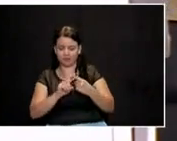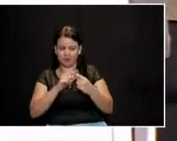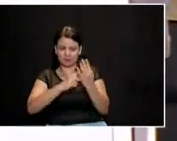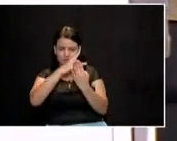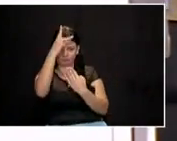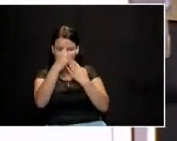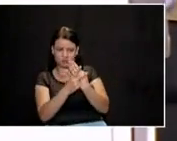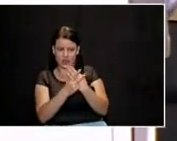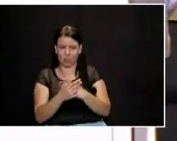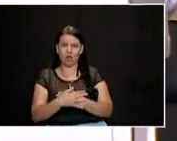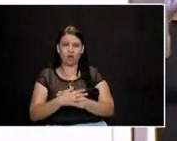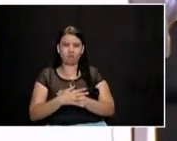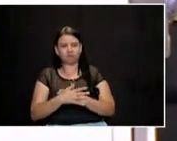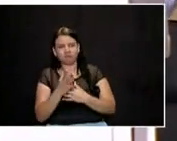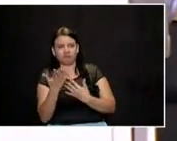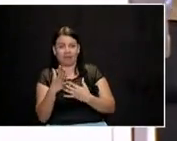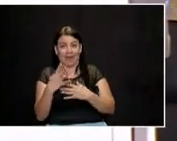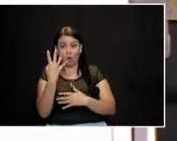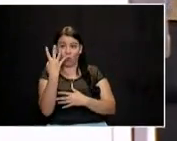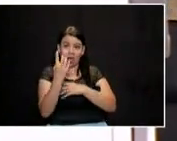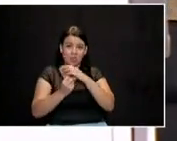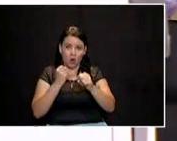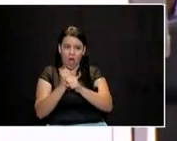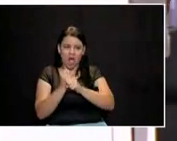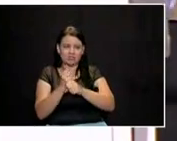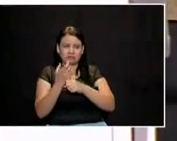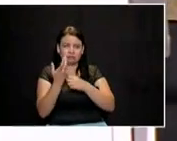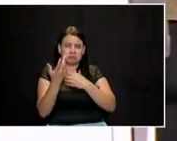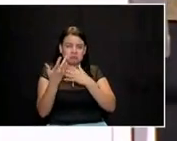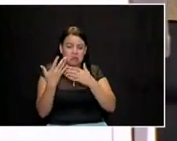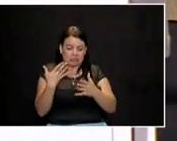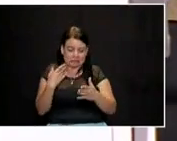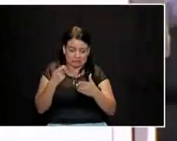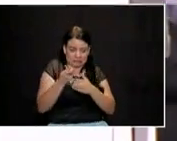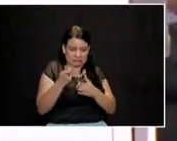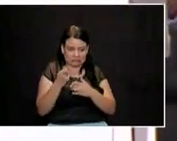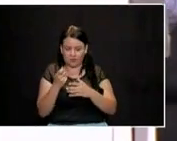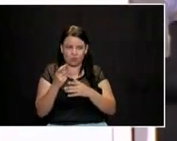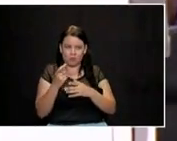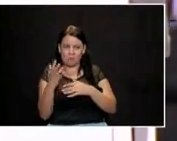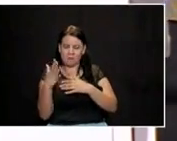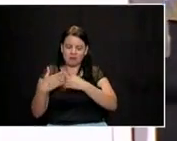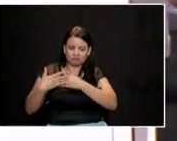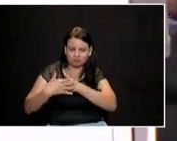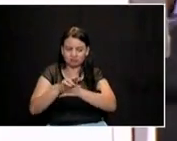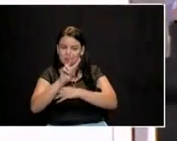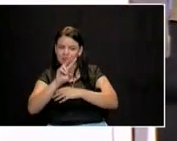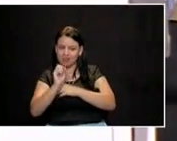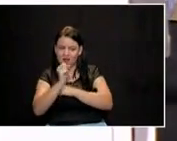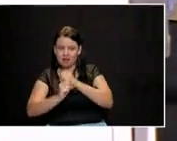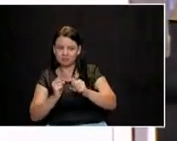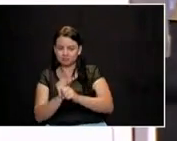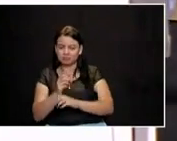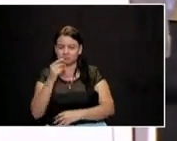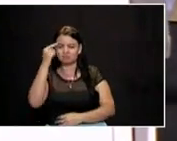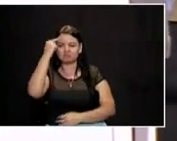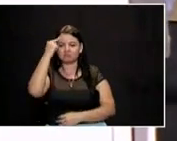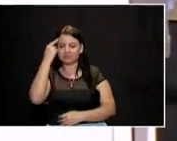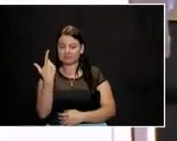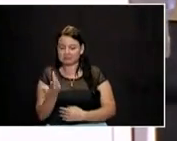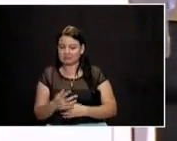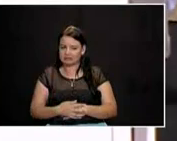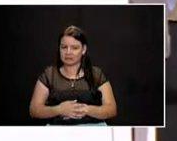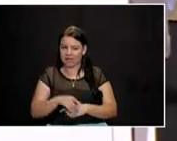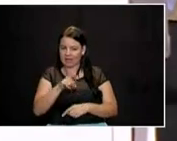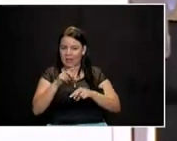para 4 años, es un proyecto de 15, 20 años. Los proyectos de metro en el país toman más o menos eso. El plan maestro de metros